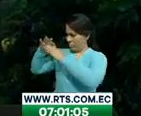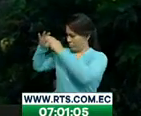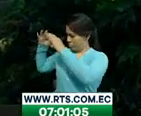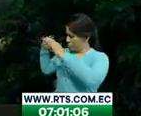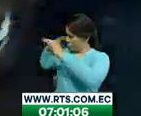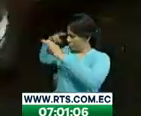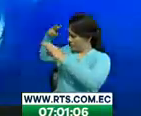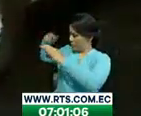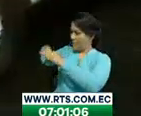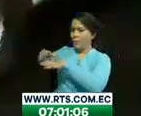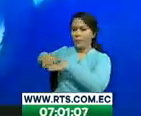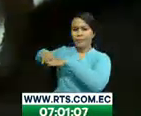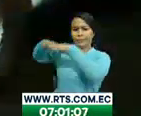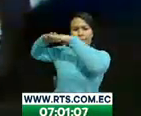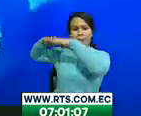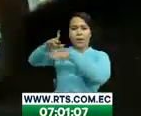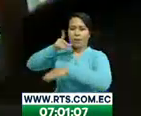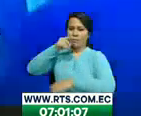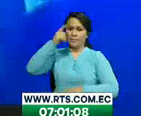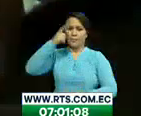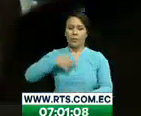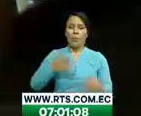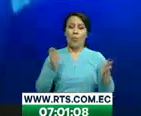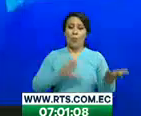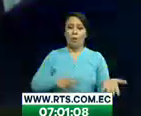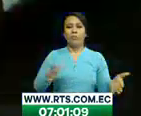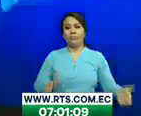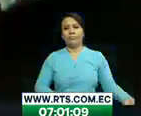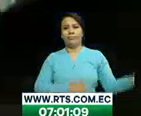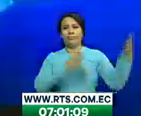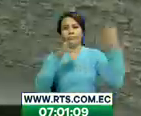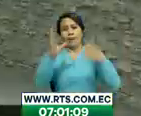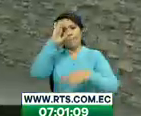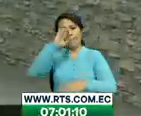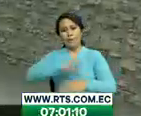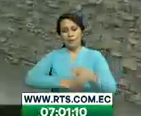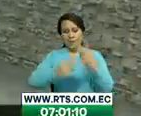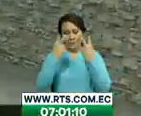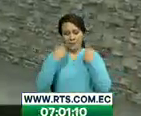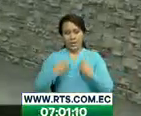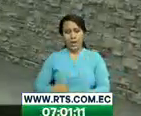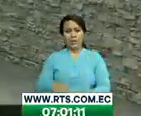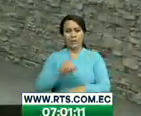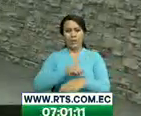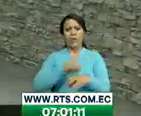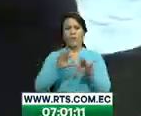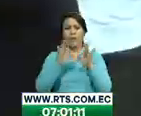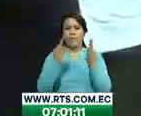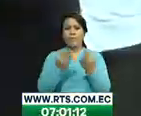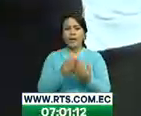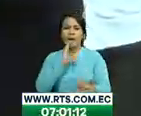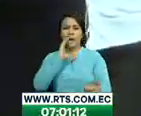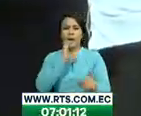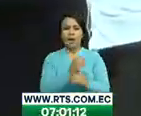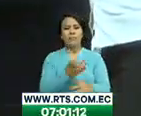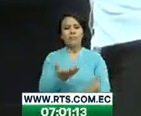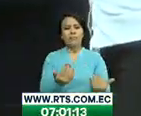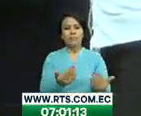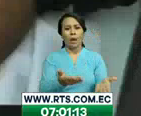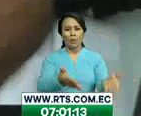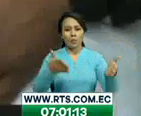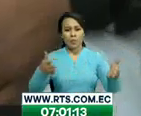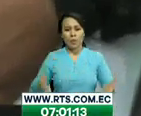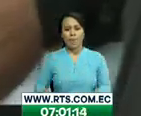suspensión incompleta. El cuerpo del fallecido fue trasladado hasta el centro forense de Manta, hasta donde llegaron familiares para reclamar sus restos